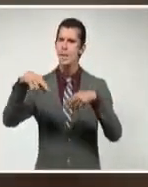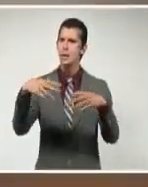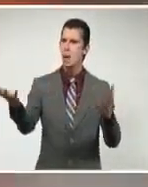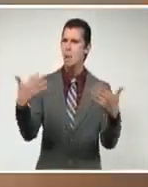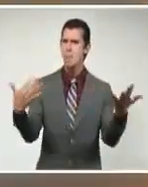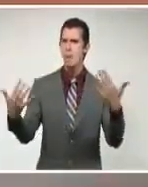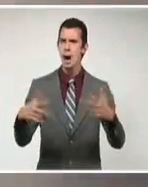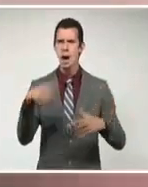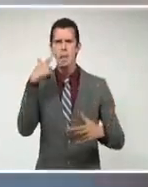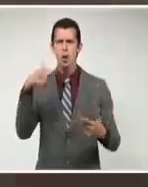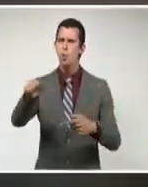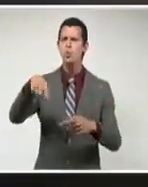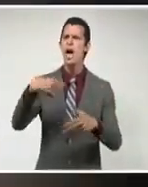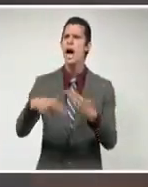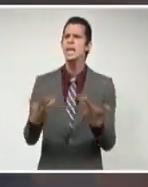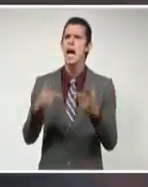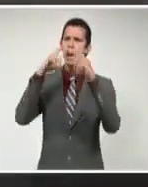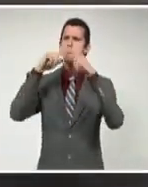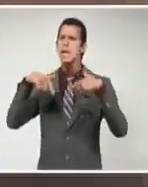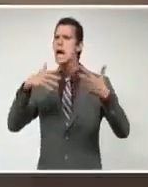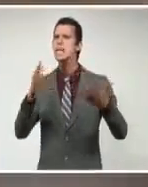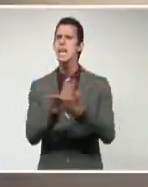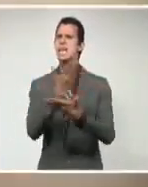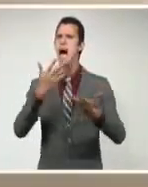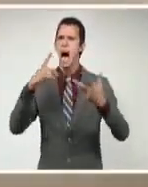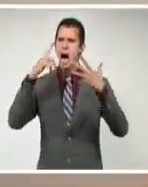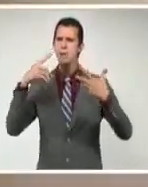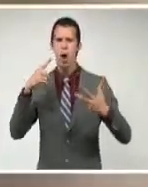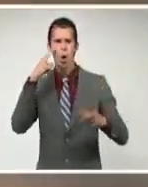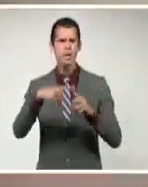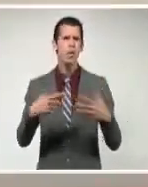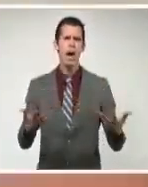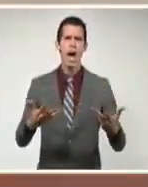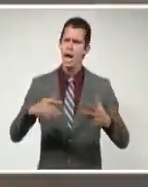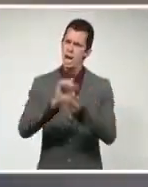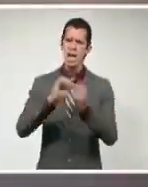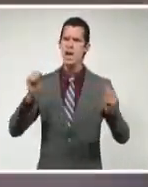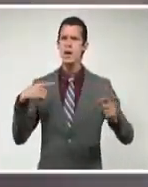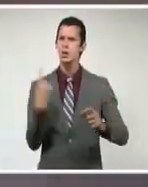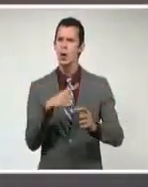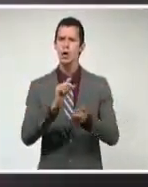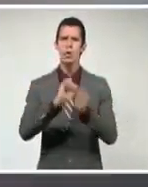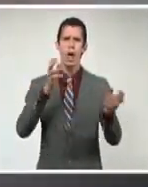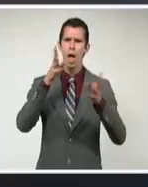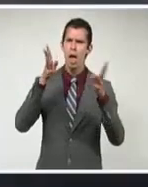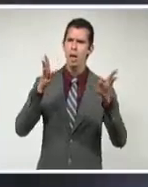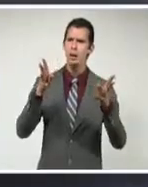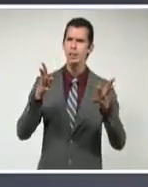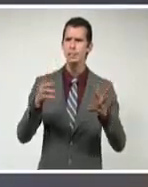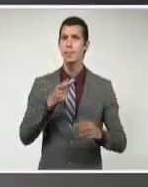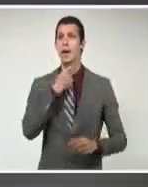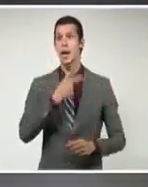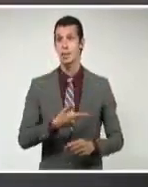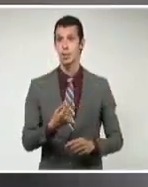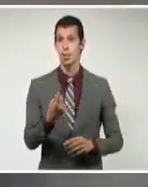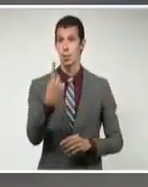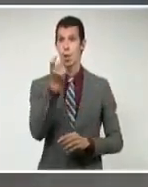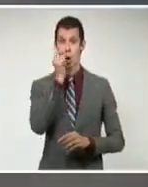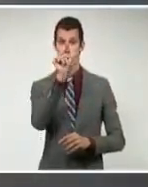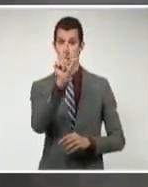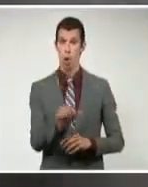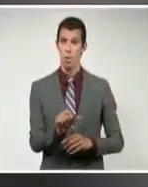nasobucos. Ante el actuar de la autoridad por la violación de las medidas sanitarias de una persona, uno de los farsantes desafió a los